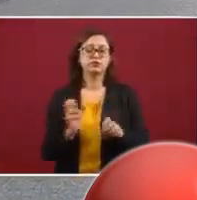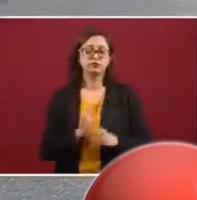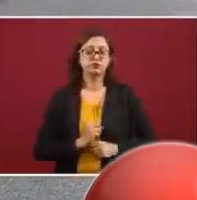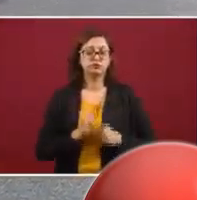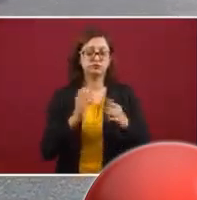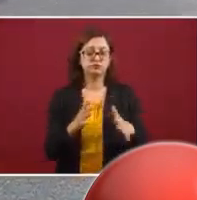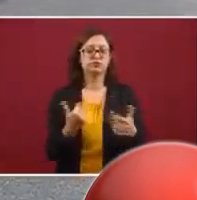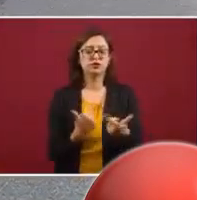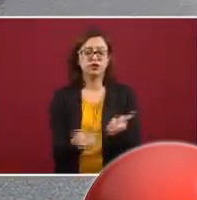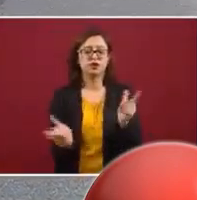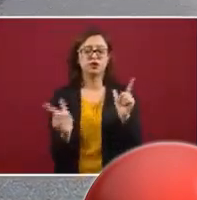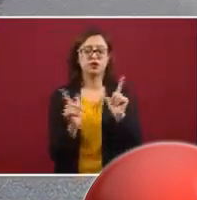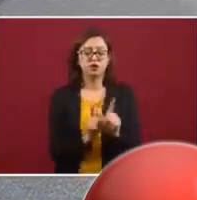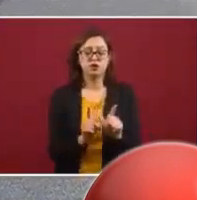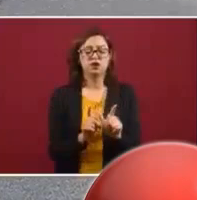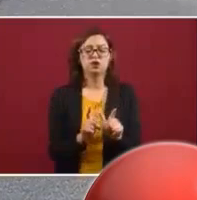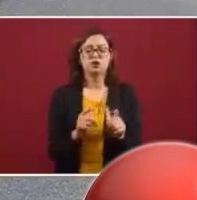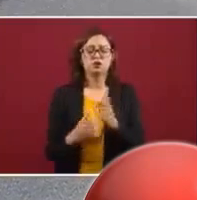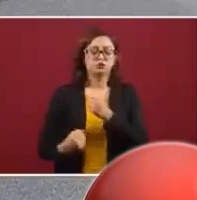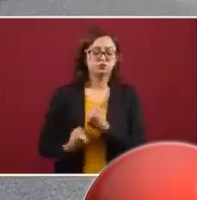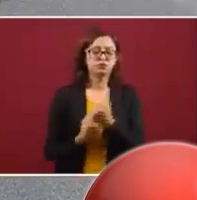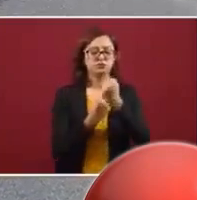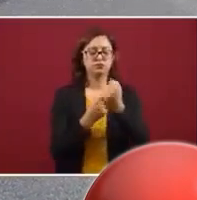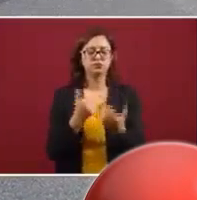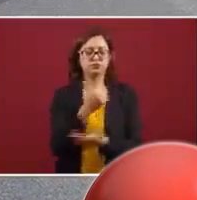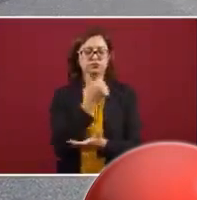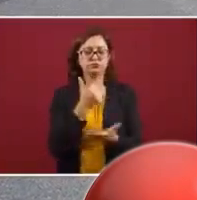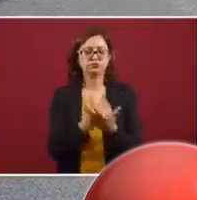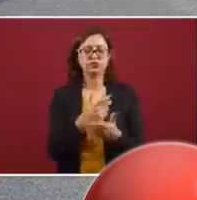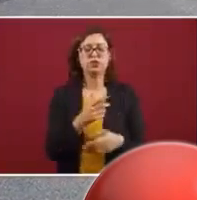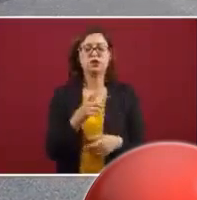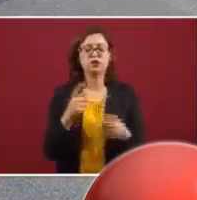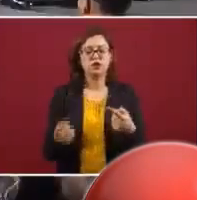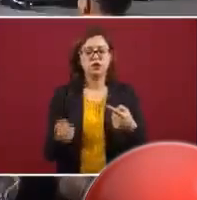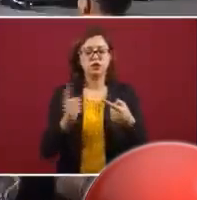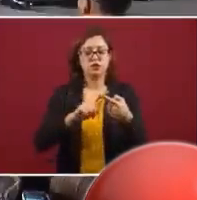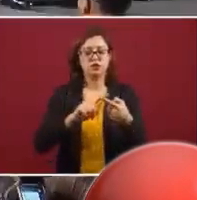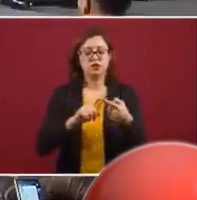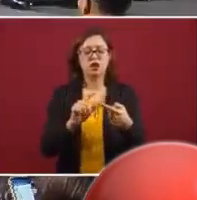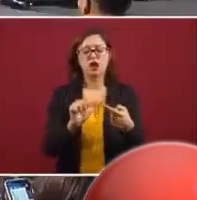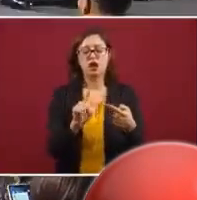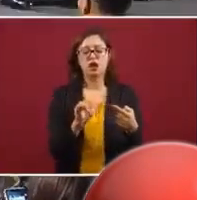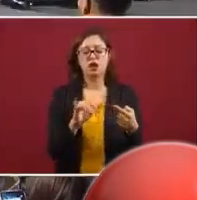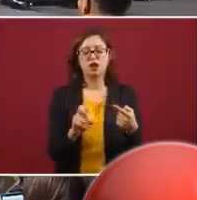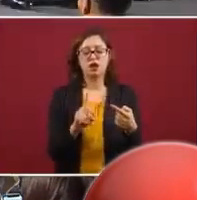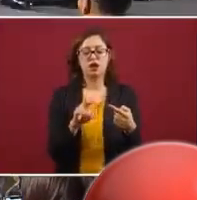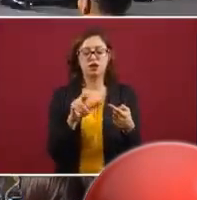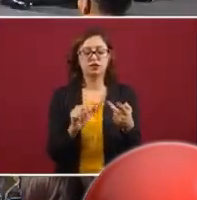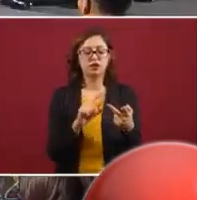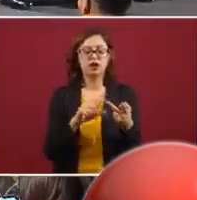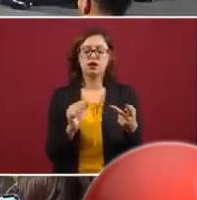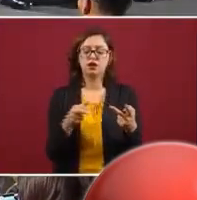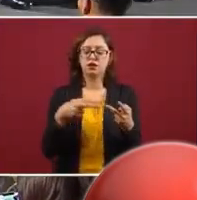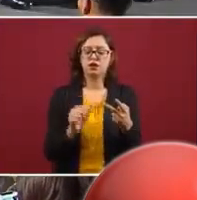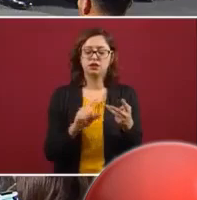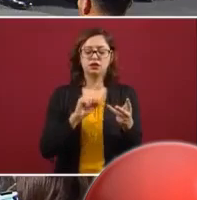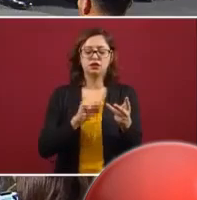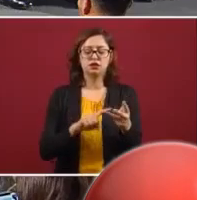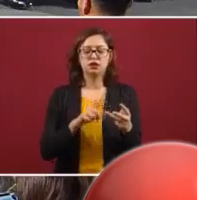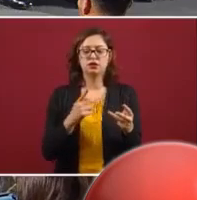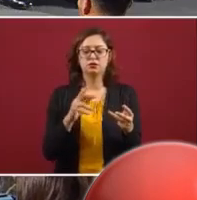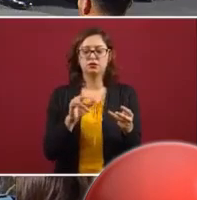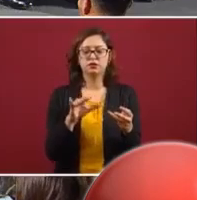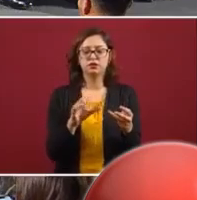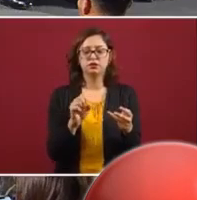está el grupo Sororidad Ciudadana, que está integrado por Alejandra Fortís Cuellar, Ana Cristina de Loera Zavala,